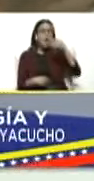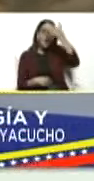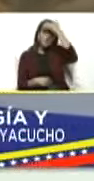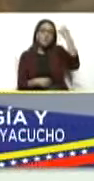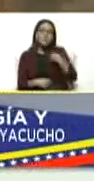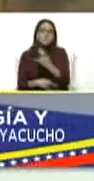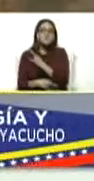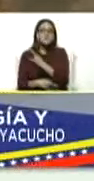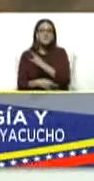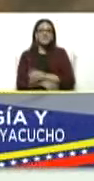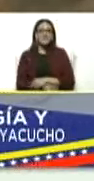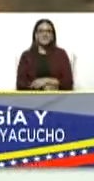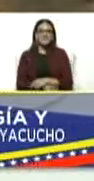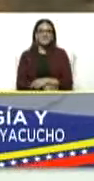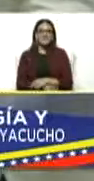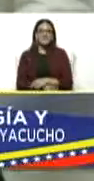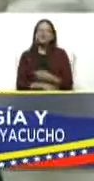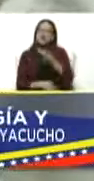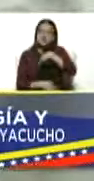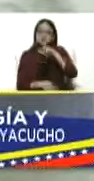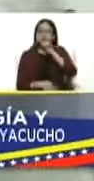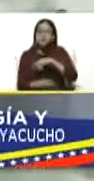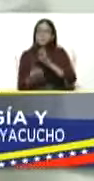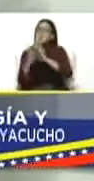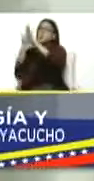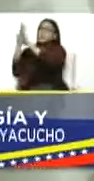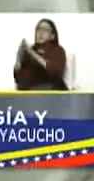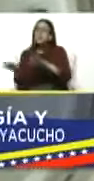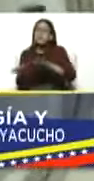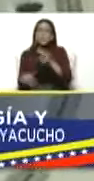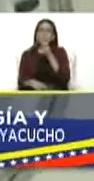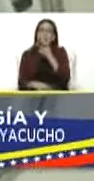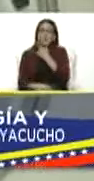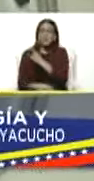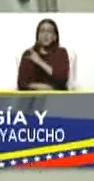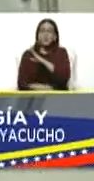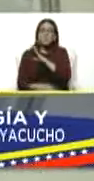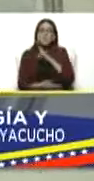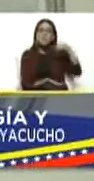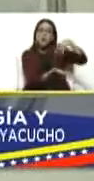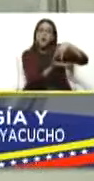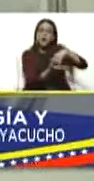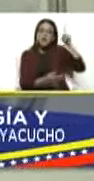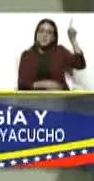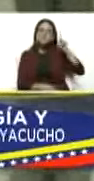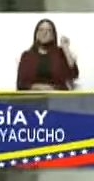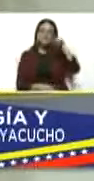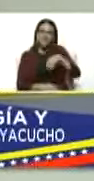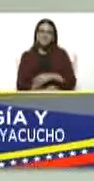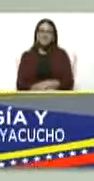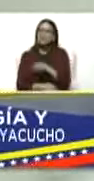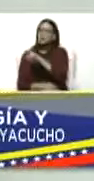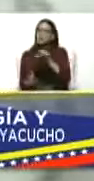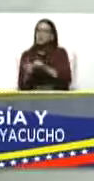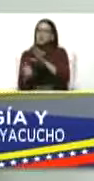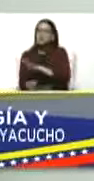toda la Universidad de Carabobo. Y Yoscani, ¿dónde estudiaste tú, Yoscani? En la Universidad Rómulo Gallegos,